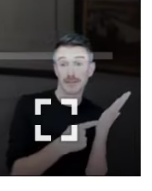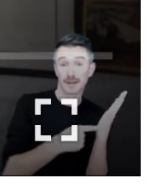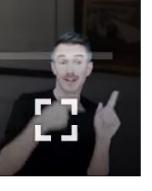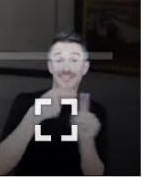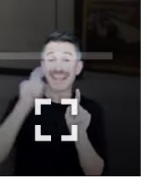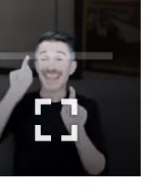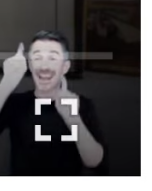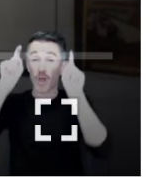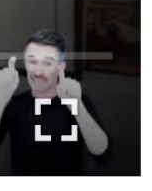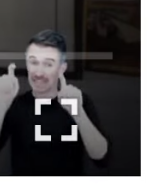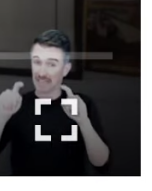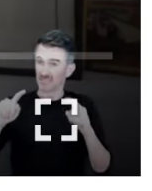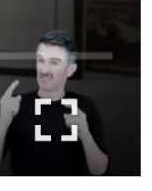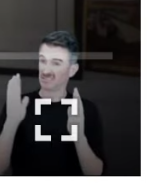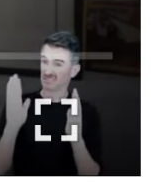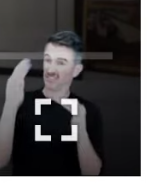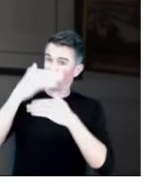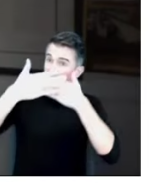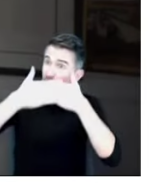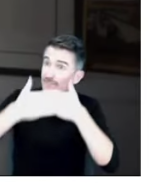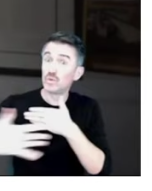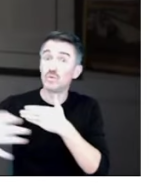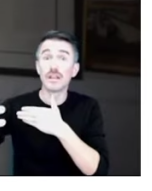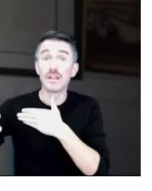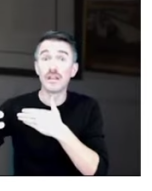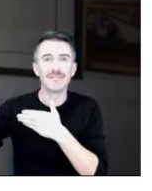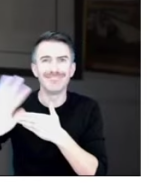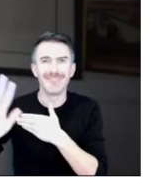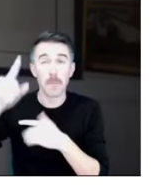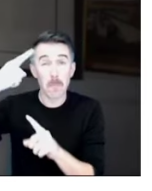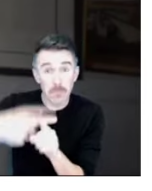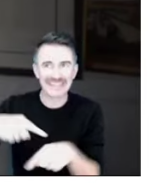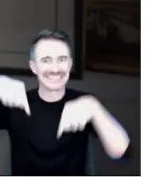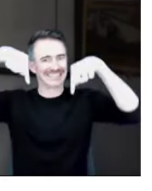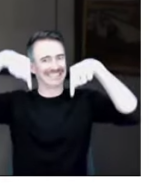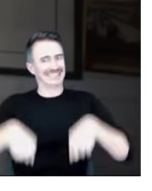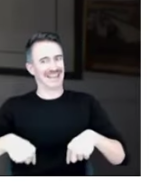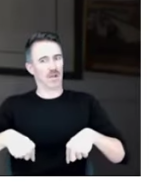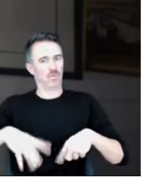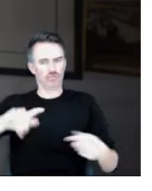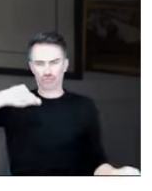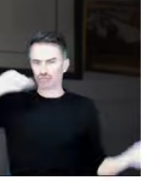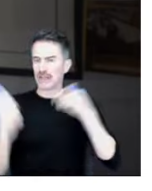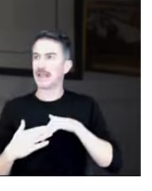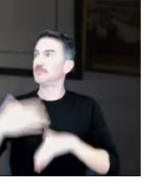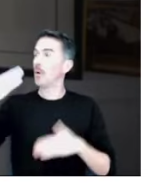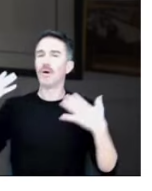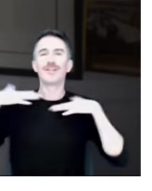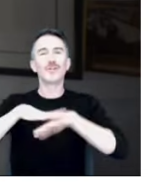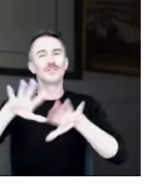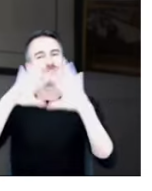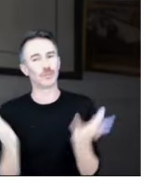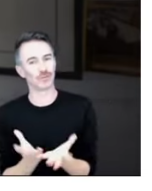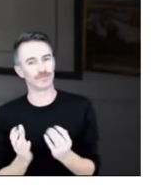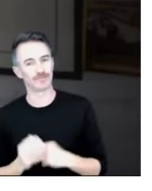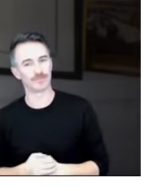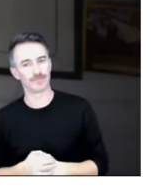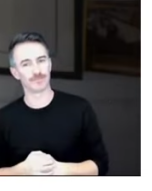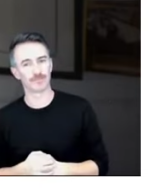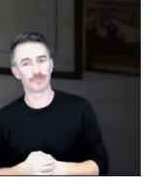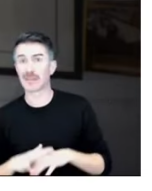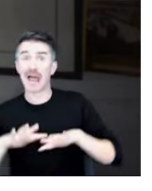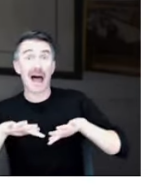technology and innovation will not only define the next era, they are central to shaping a more inclusive world today. That includes breaking down